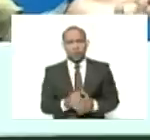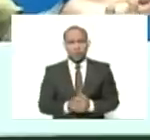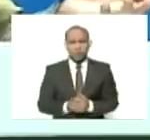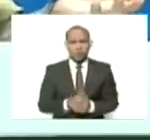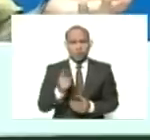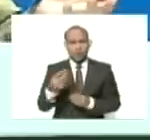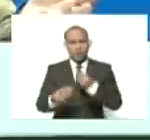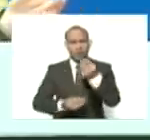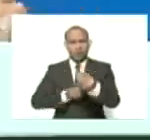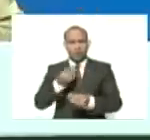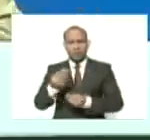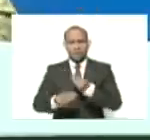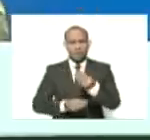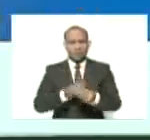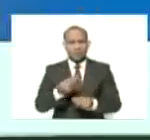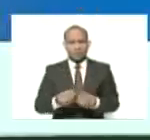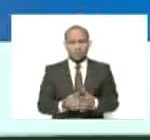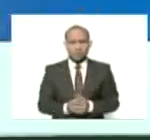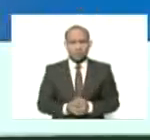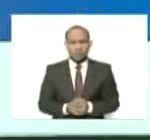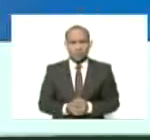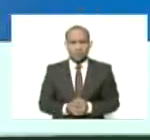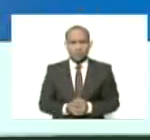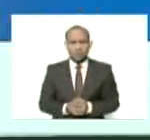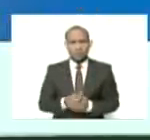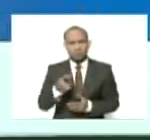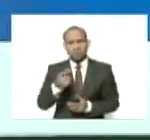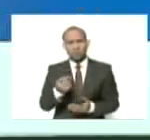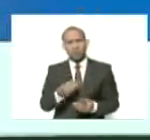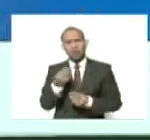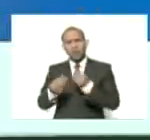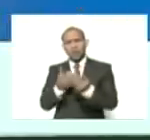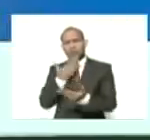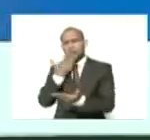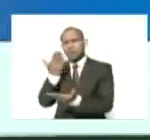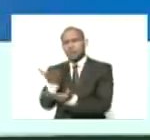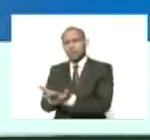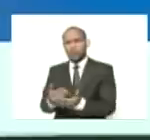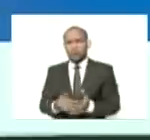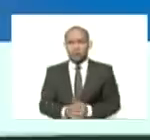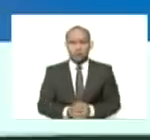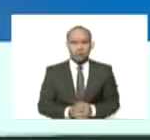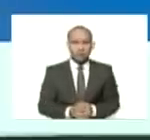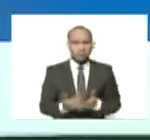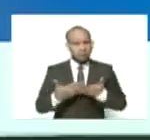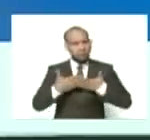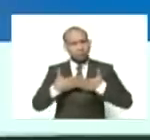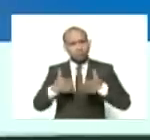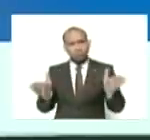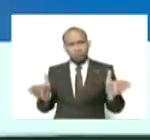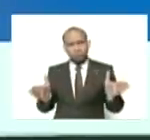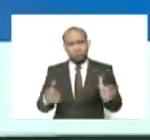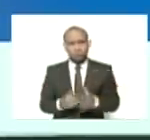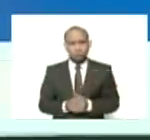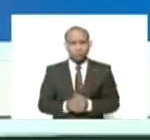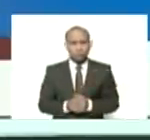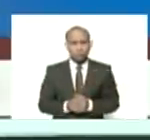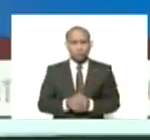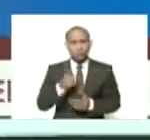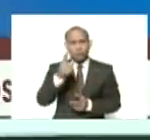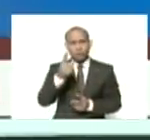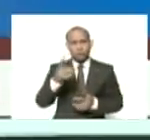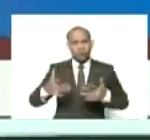que cumplir. Pero entonces aquí han hecho una propuesta: que abramos un